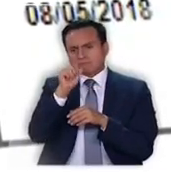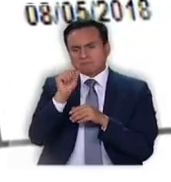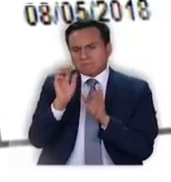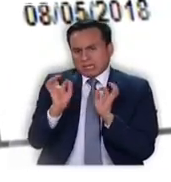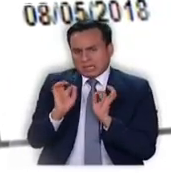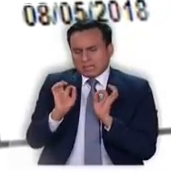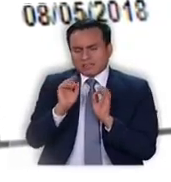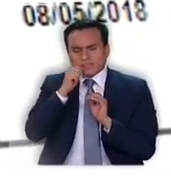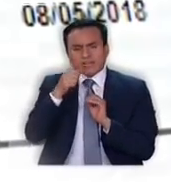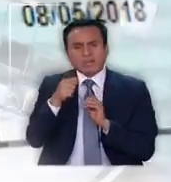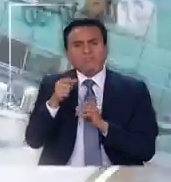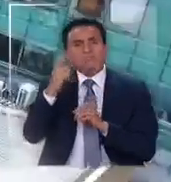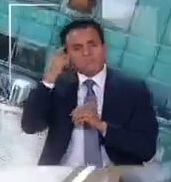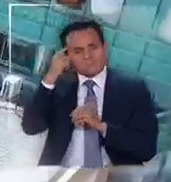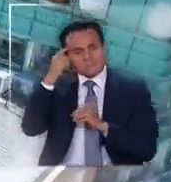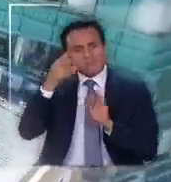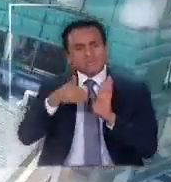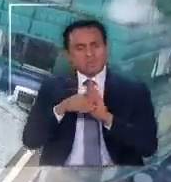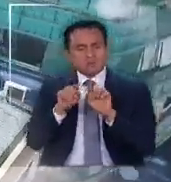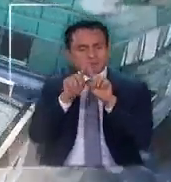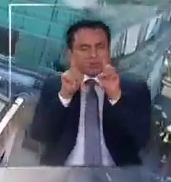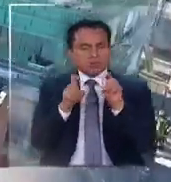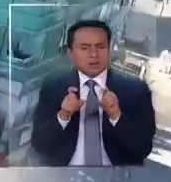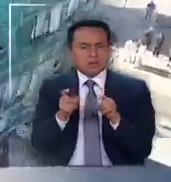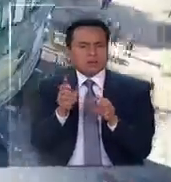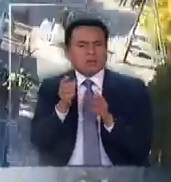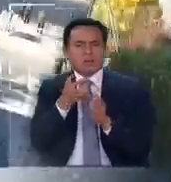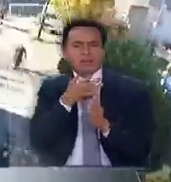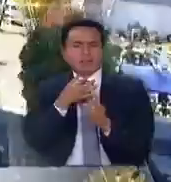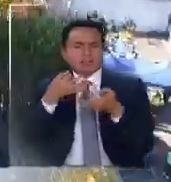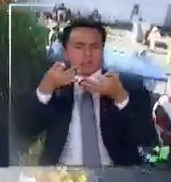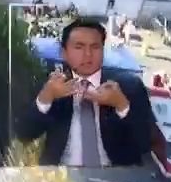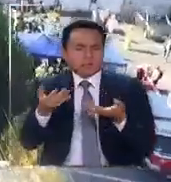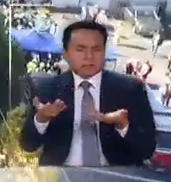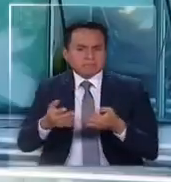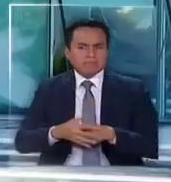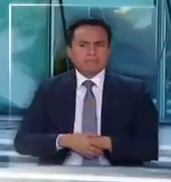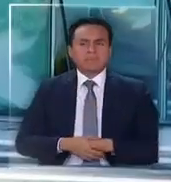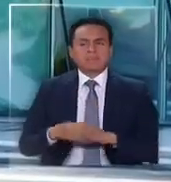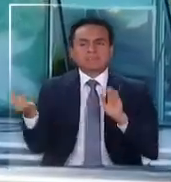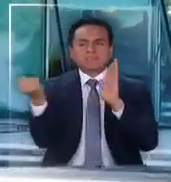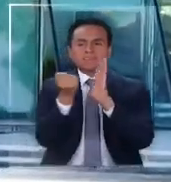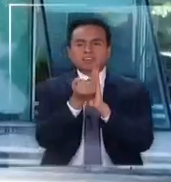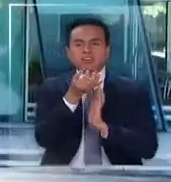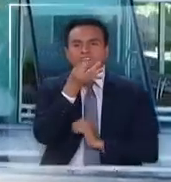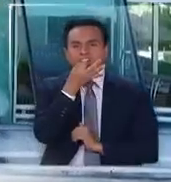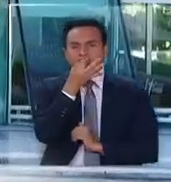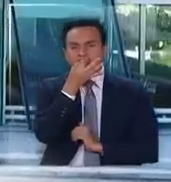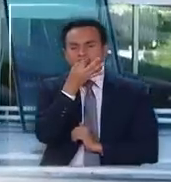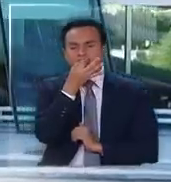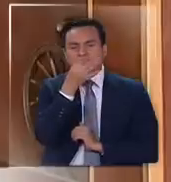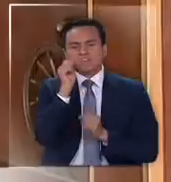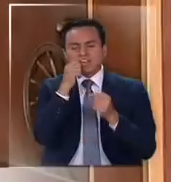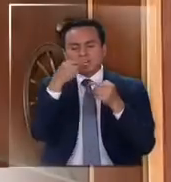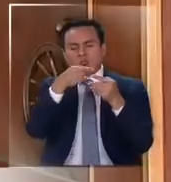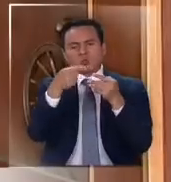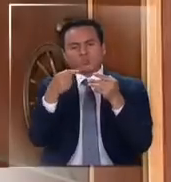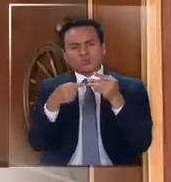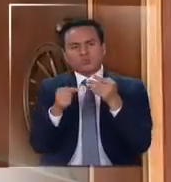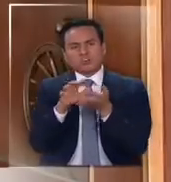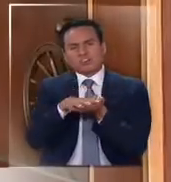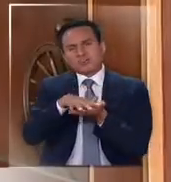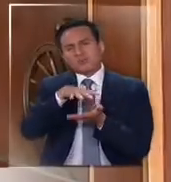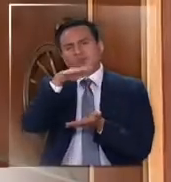es precisamente lo que certifica la cuestionada garantía de seguridad. El sello verde es uno más del cúmulo